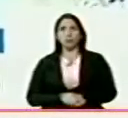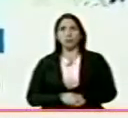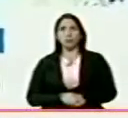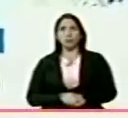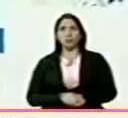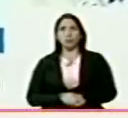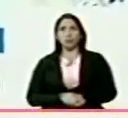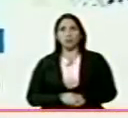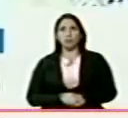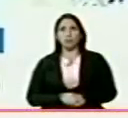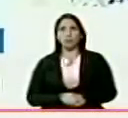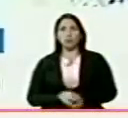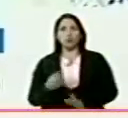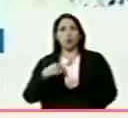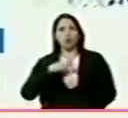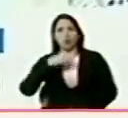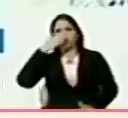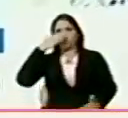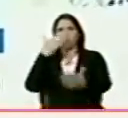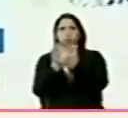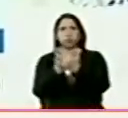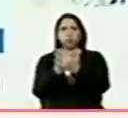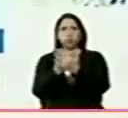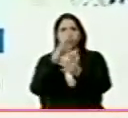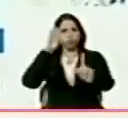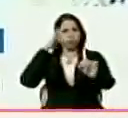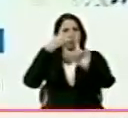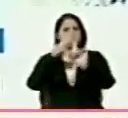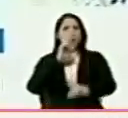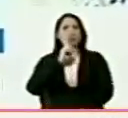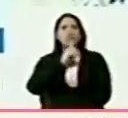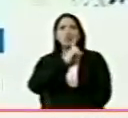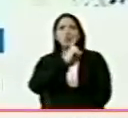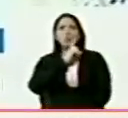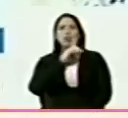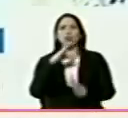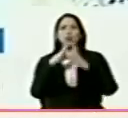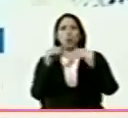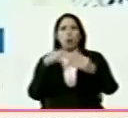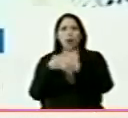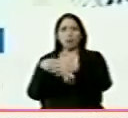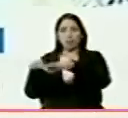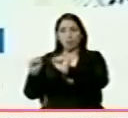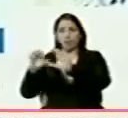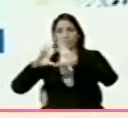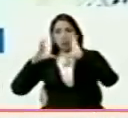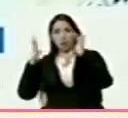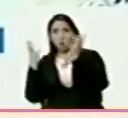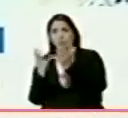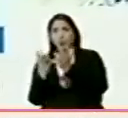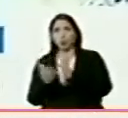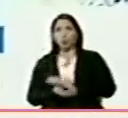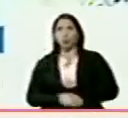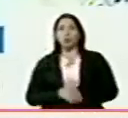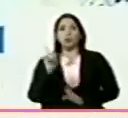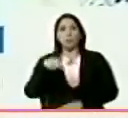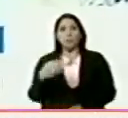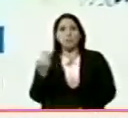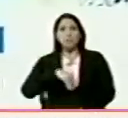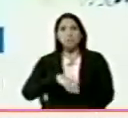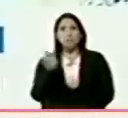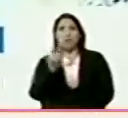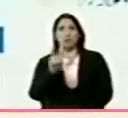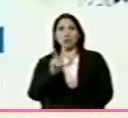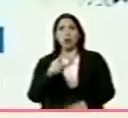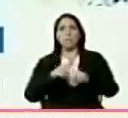en forma directa, a nombre de todos los antiimperialistas en el mundo, incluido Venezuela,